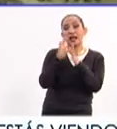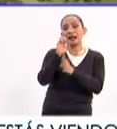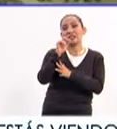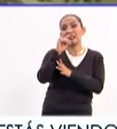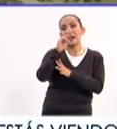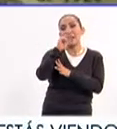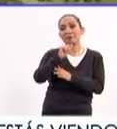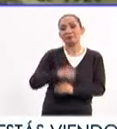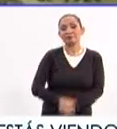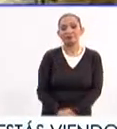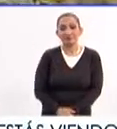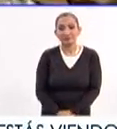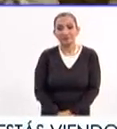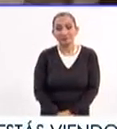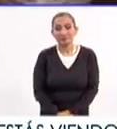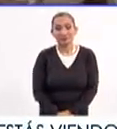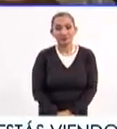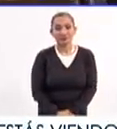Guerra Cristera.